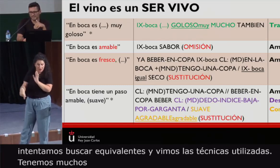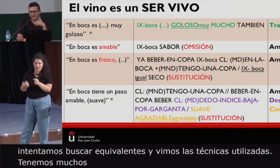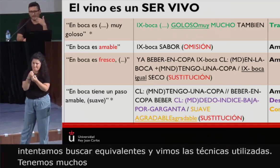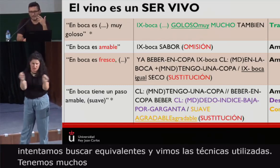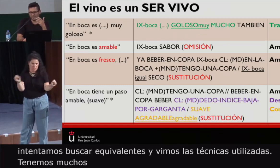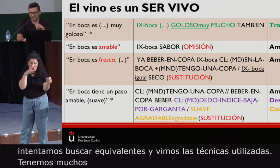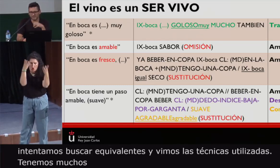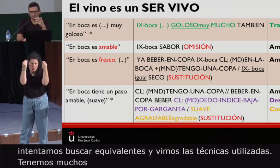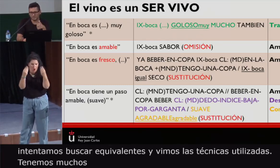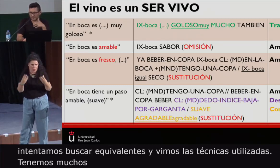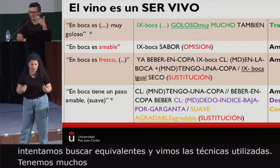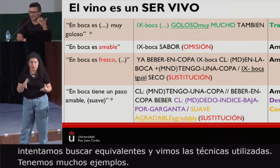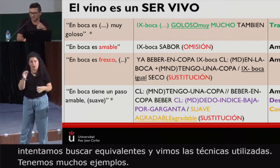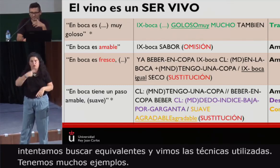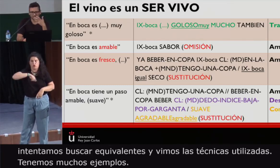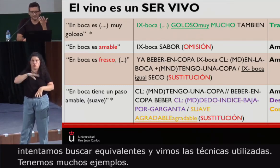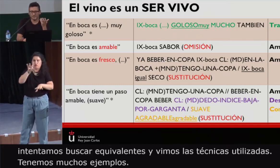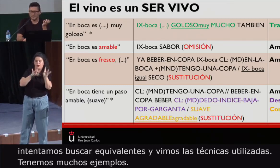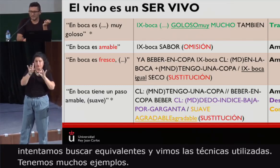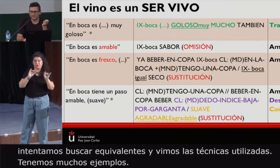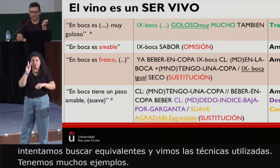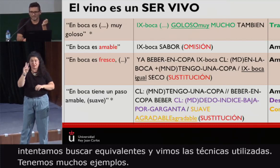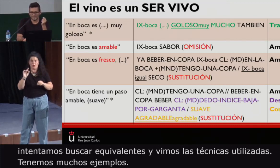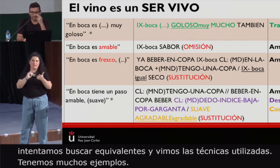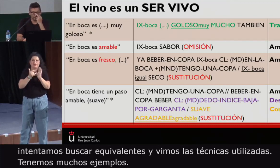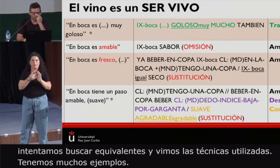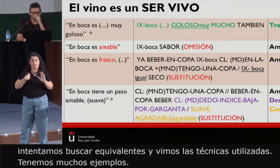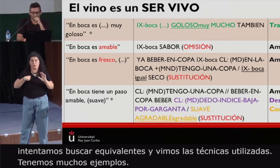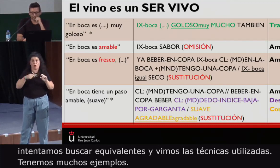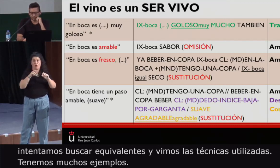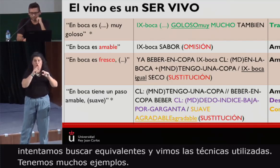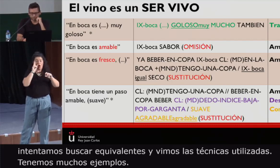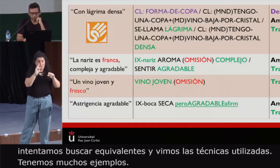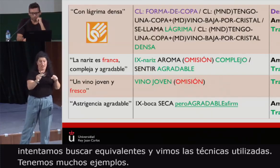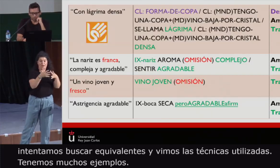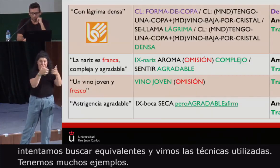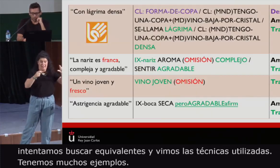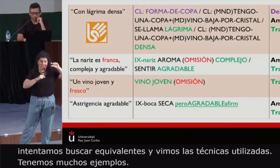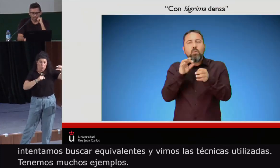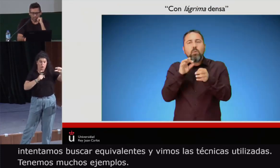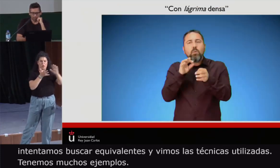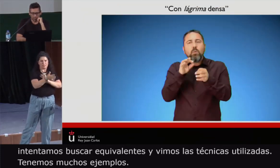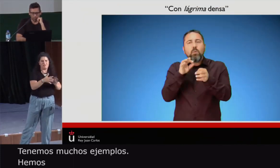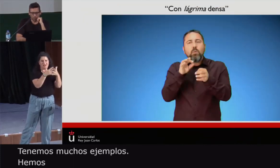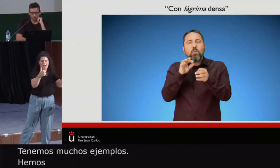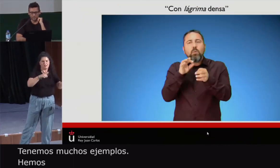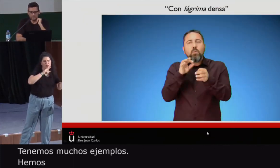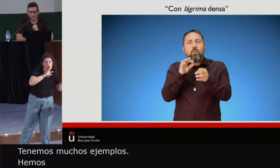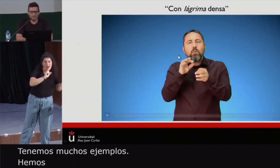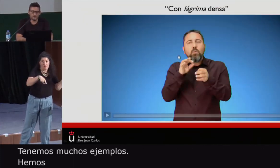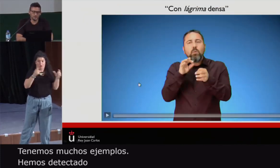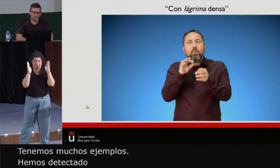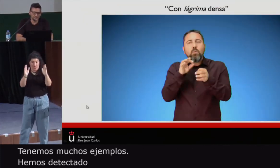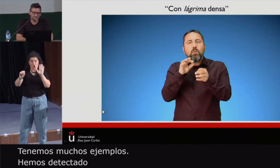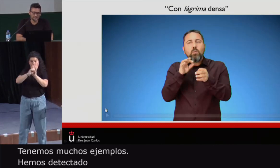traducción literal, amplificación, vale, son las técnicas que hemos detectado. Y aquí, por ejemplo, nos viene